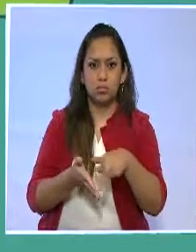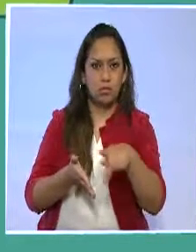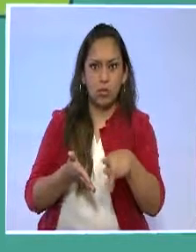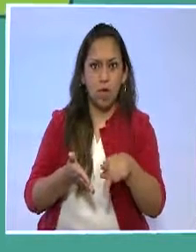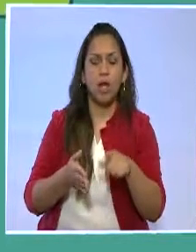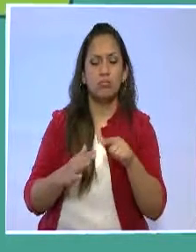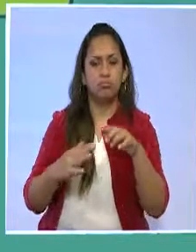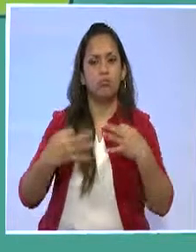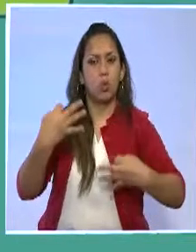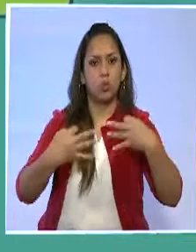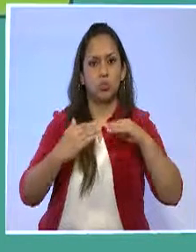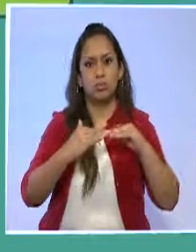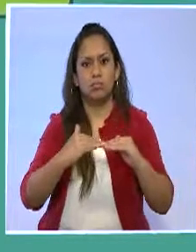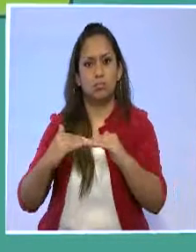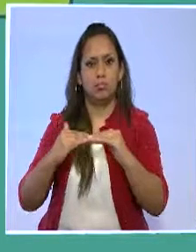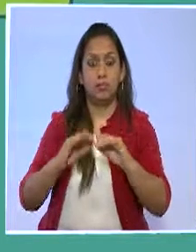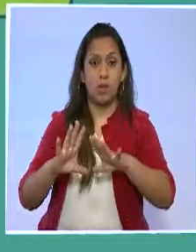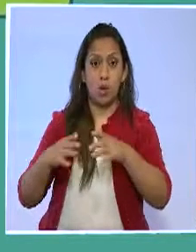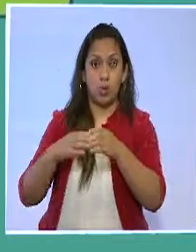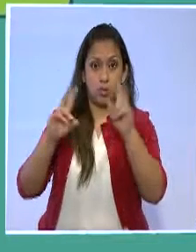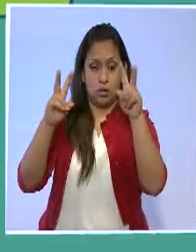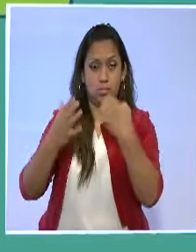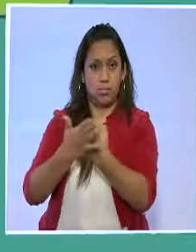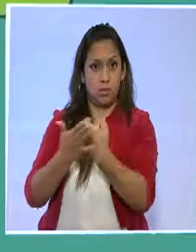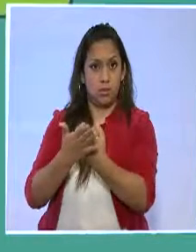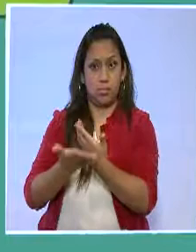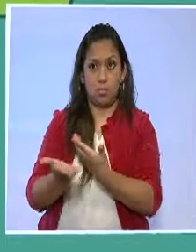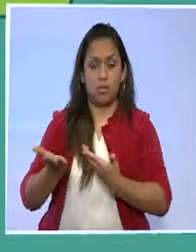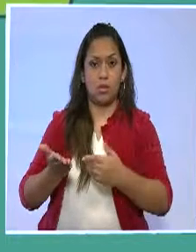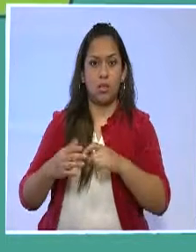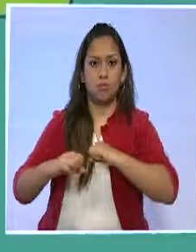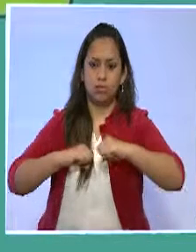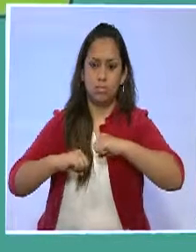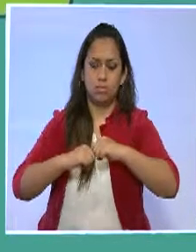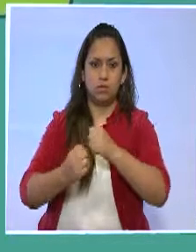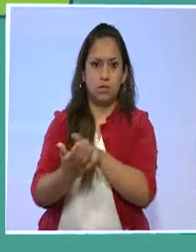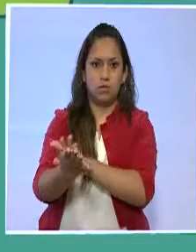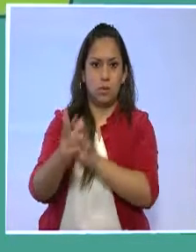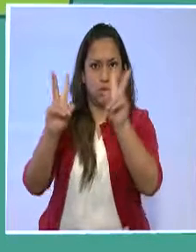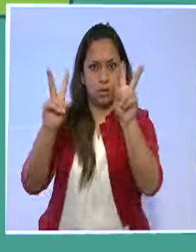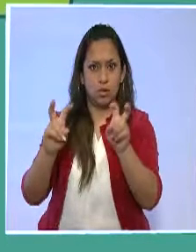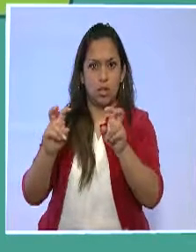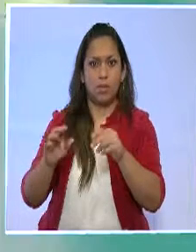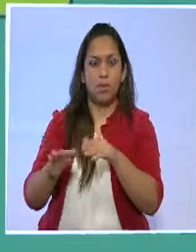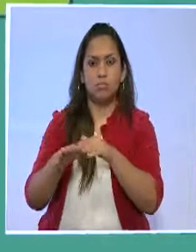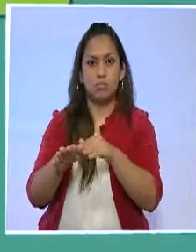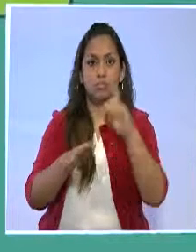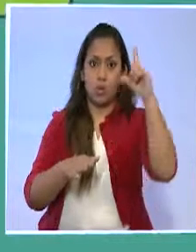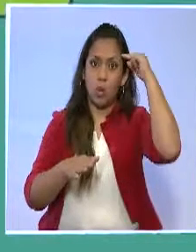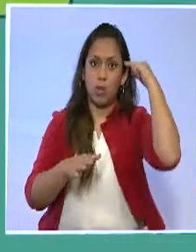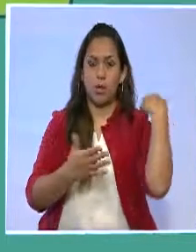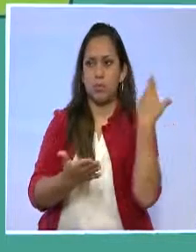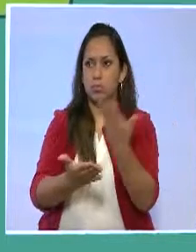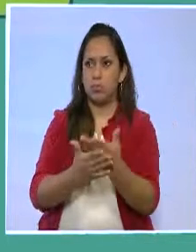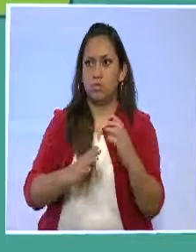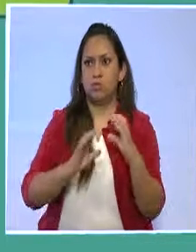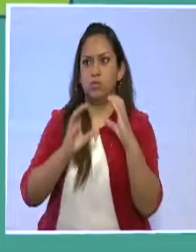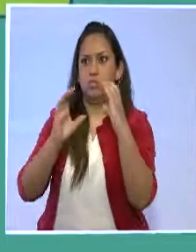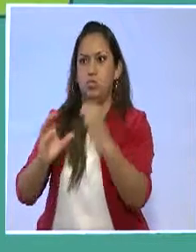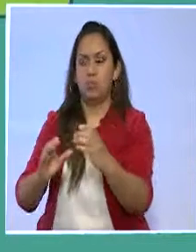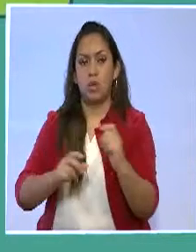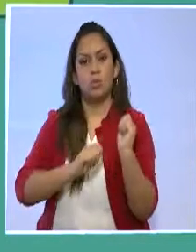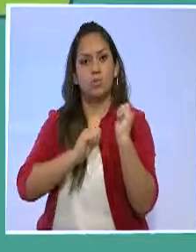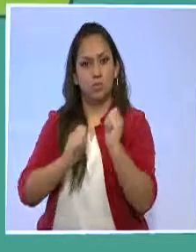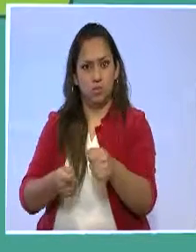la comisión de régimen económico lleva adelante el tratamiento del proyecto que fue enviado por el ejecutivo con el carácter de urgente en materia